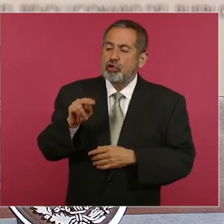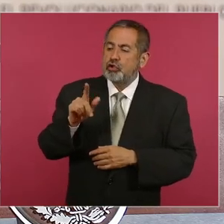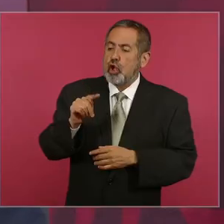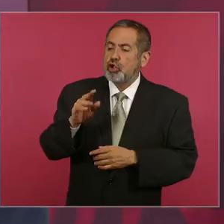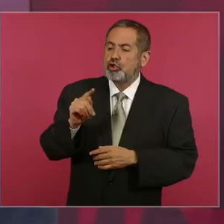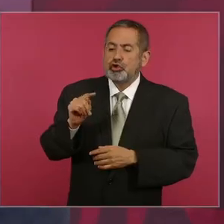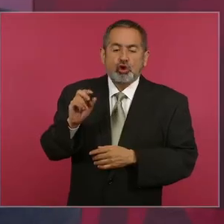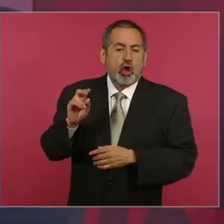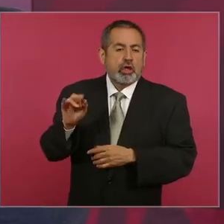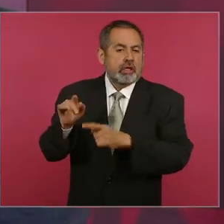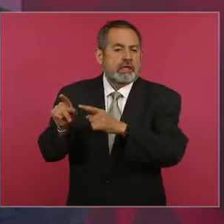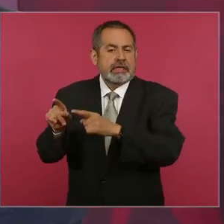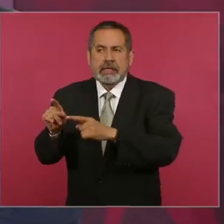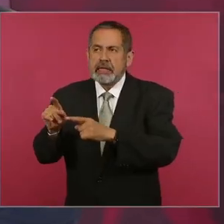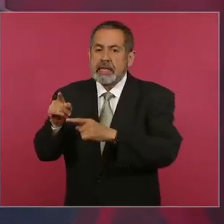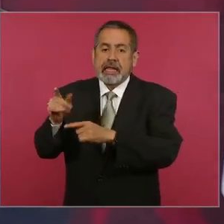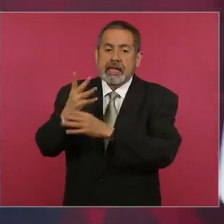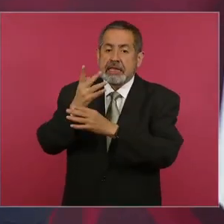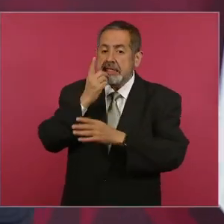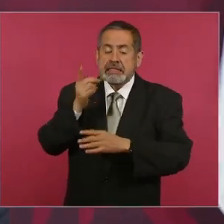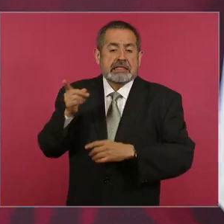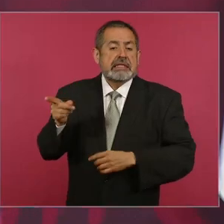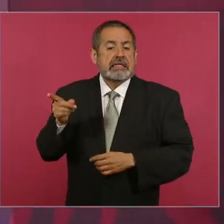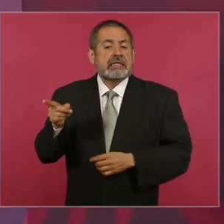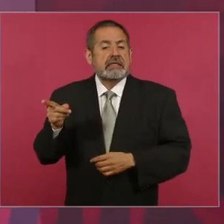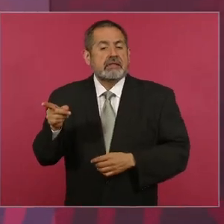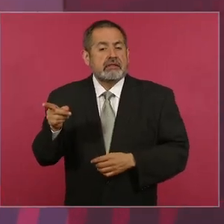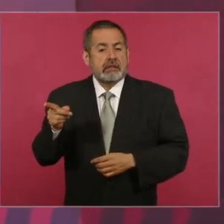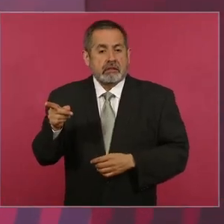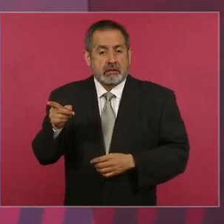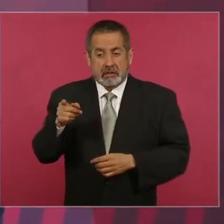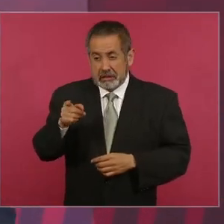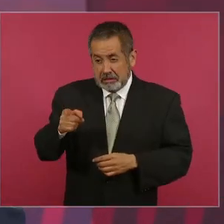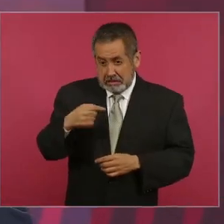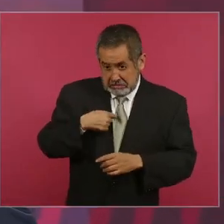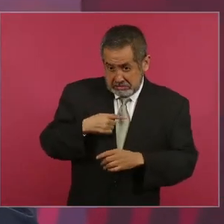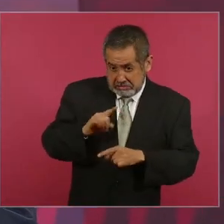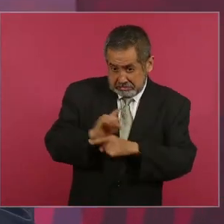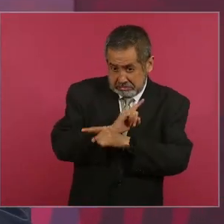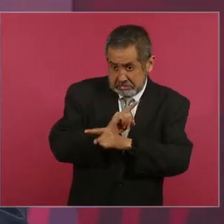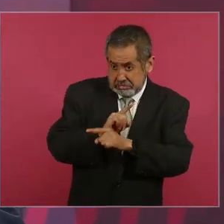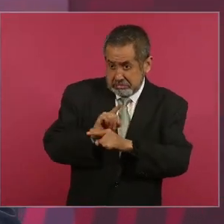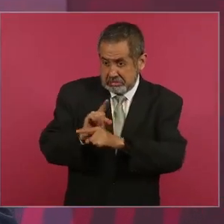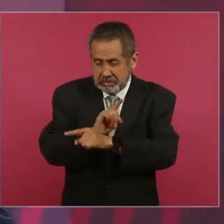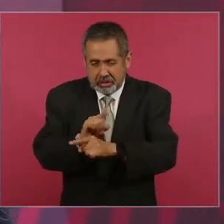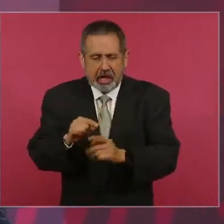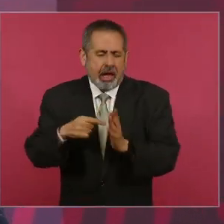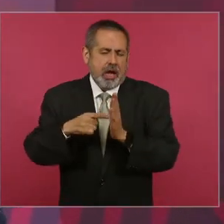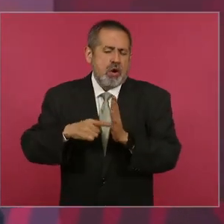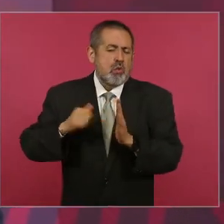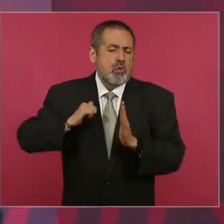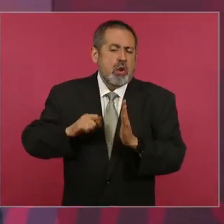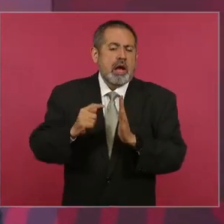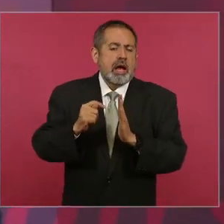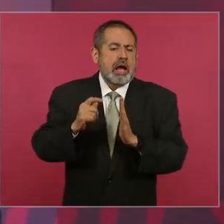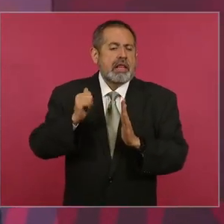que decía que si se aplicaba eso, que está en el Antiguo Testamento,